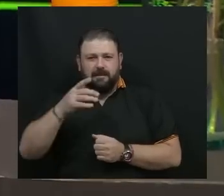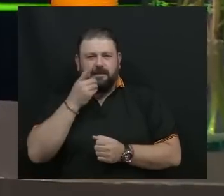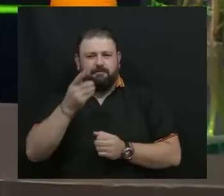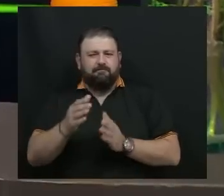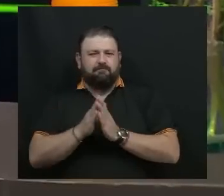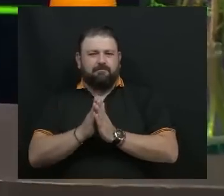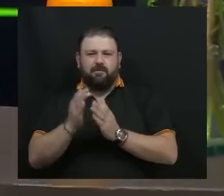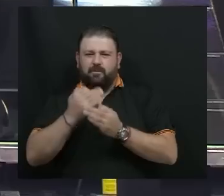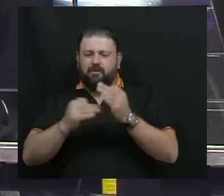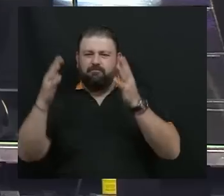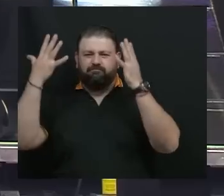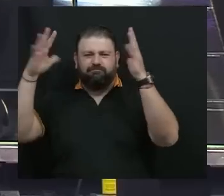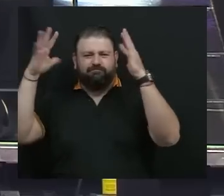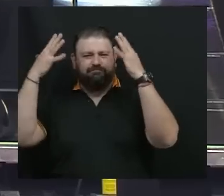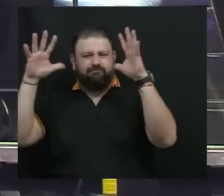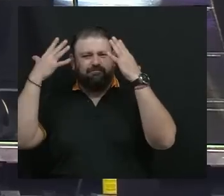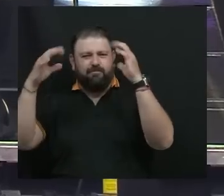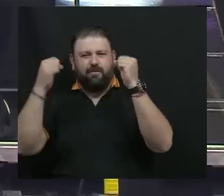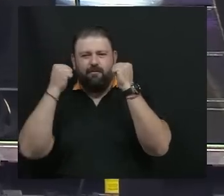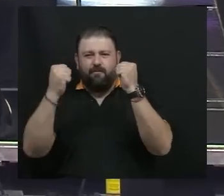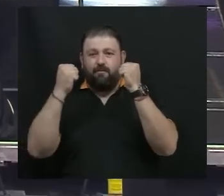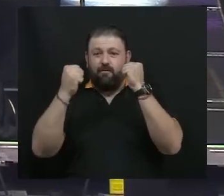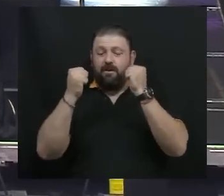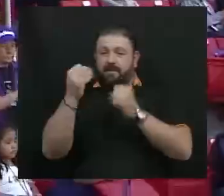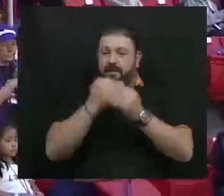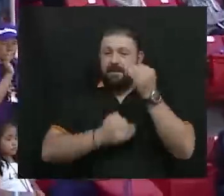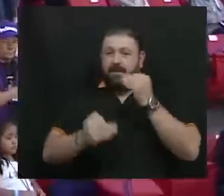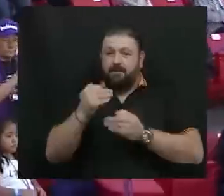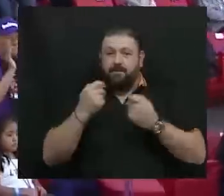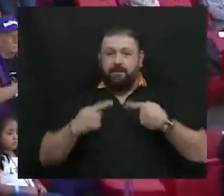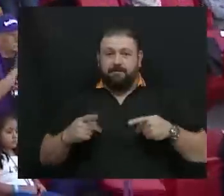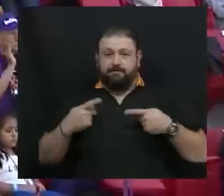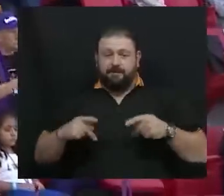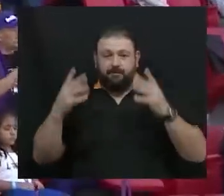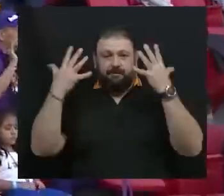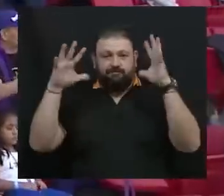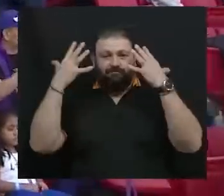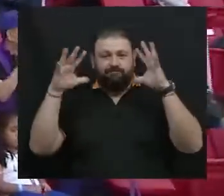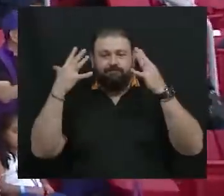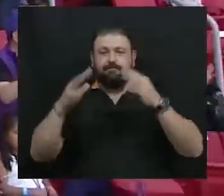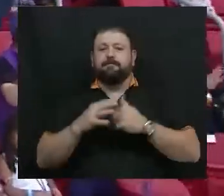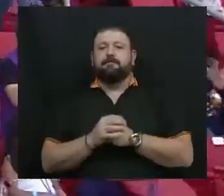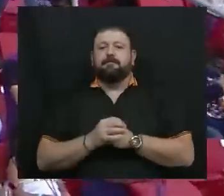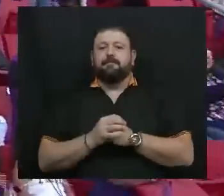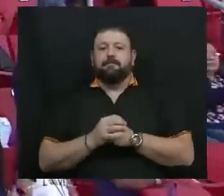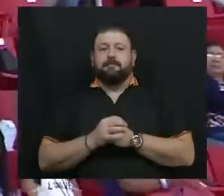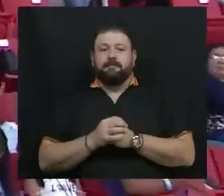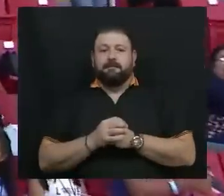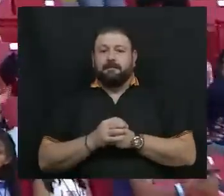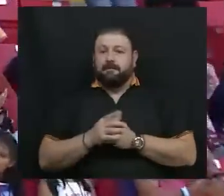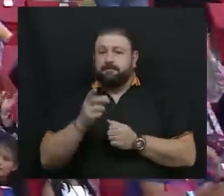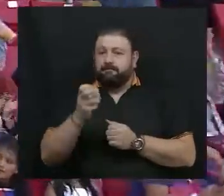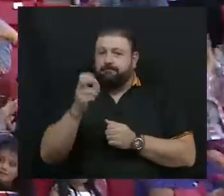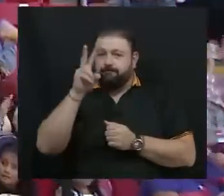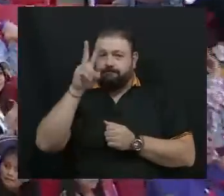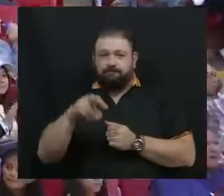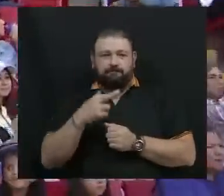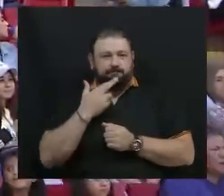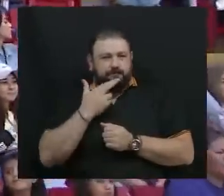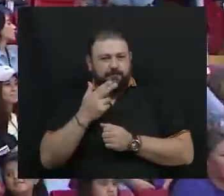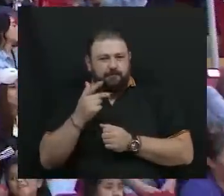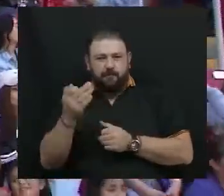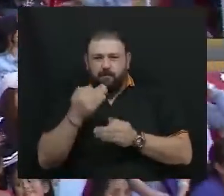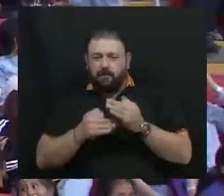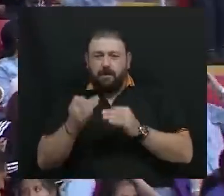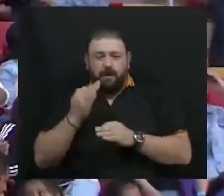el staff de OmniLife y a todas las personas que han decorado esta maravillosa casa para que hoy estemos